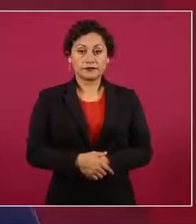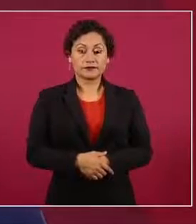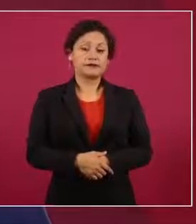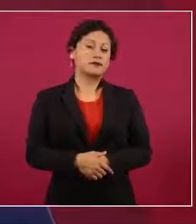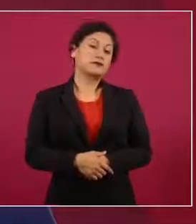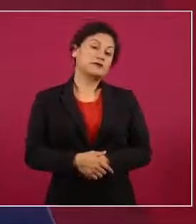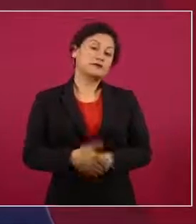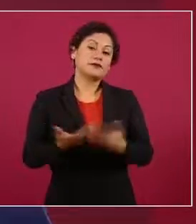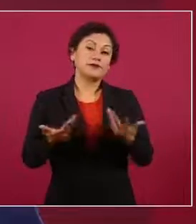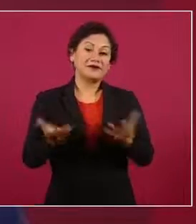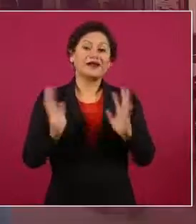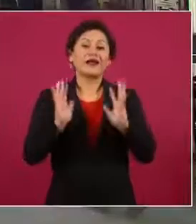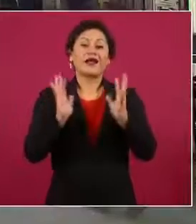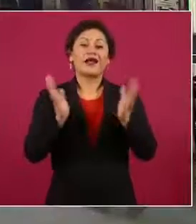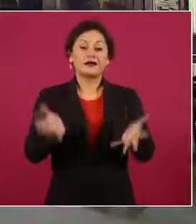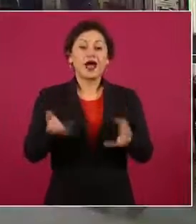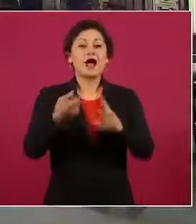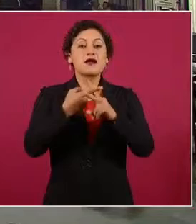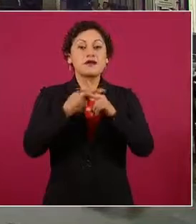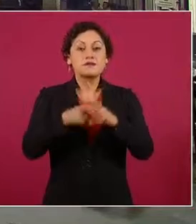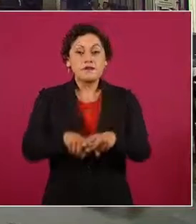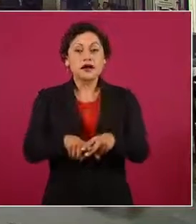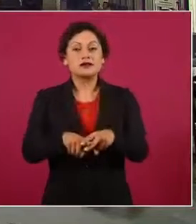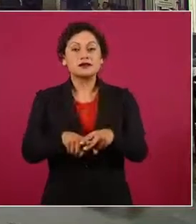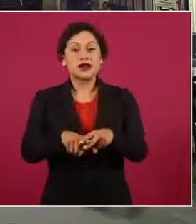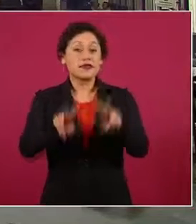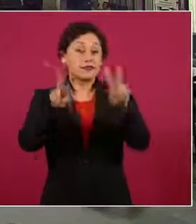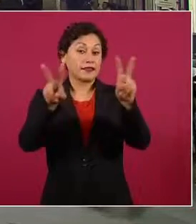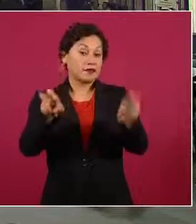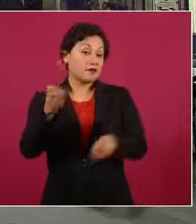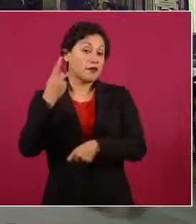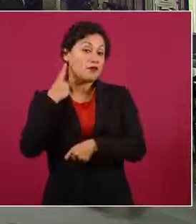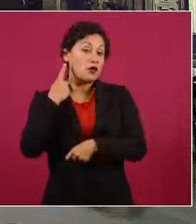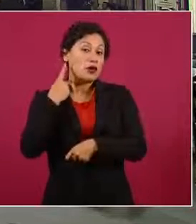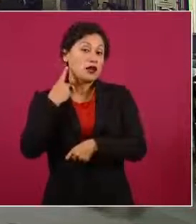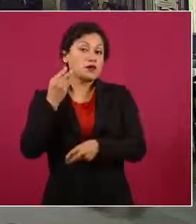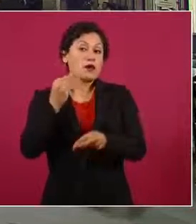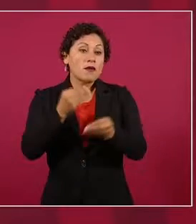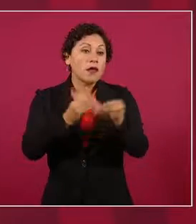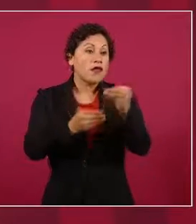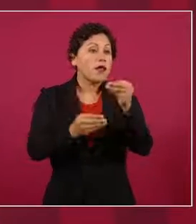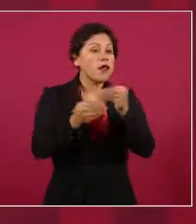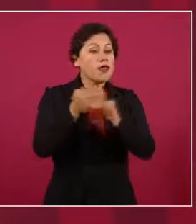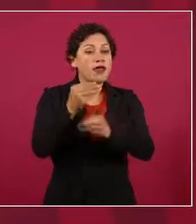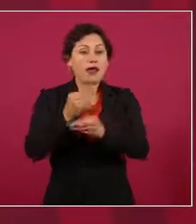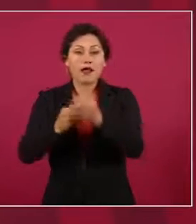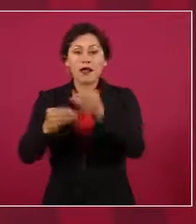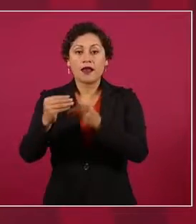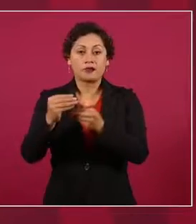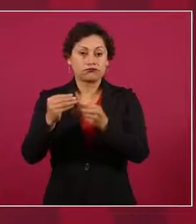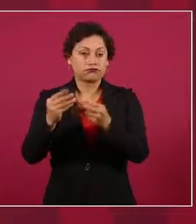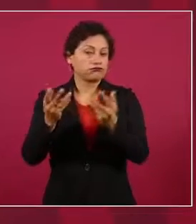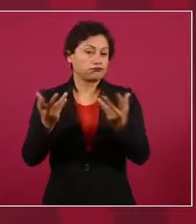empieza a haber efervescencia política y denuncias.